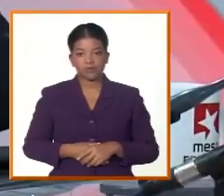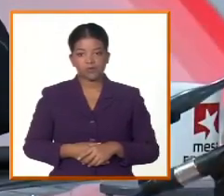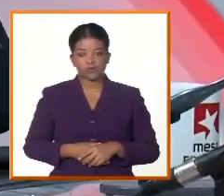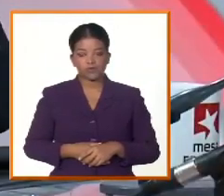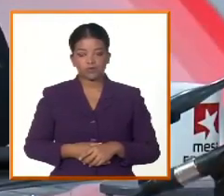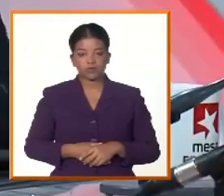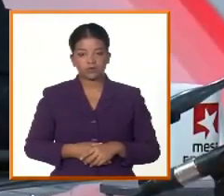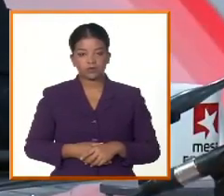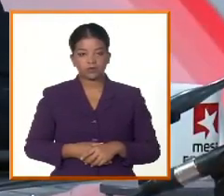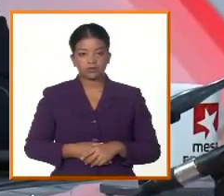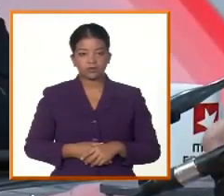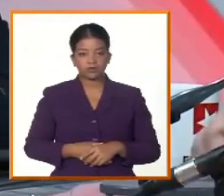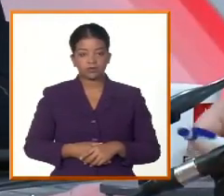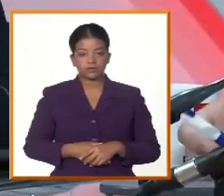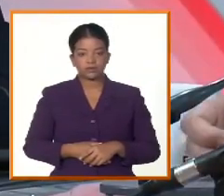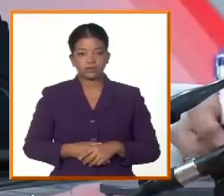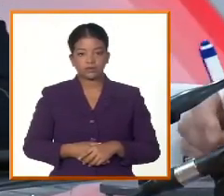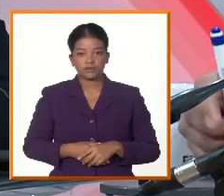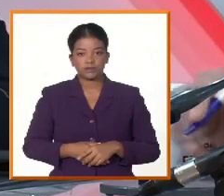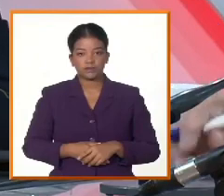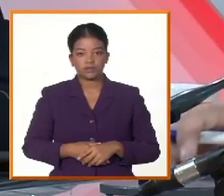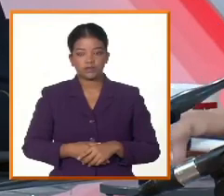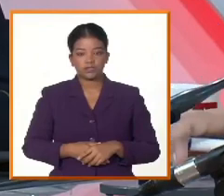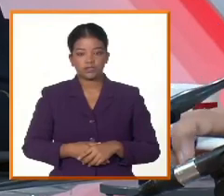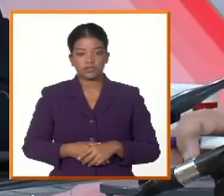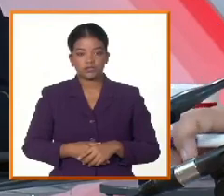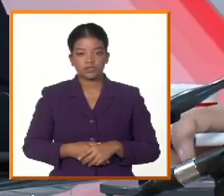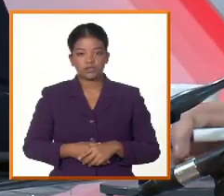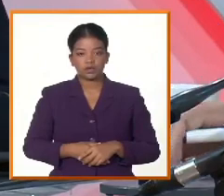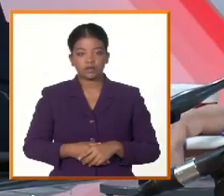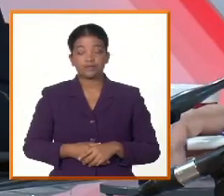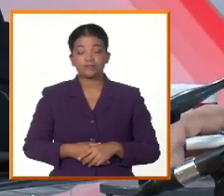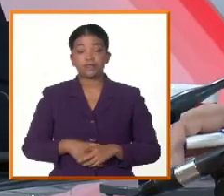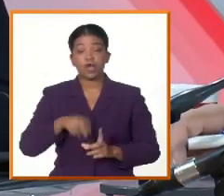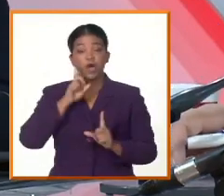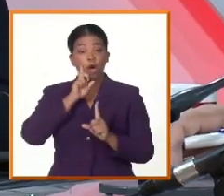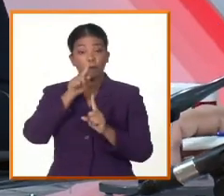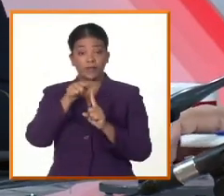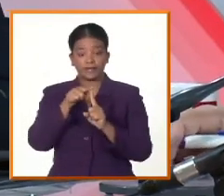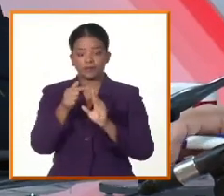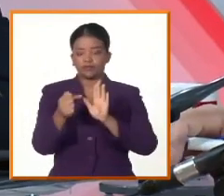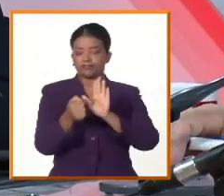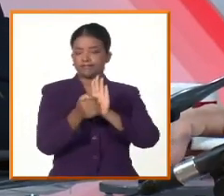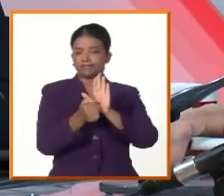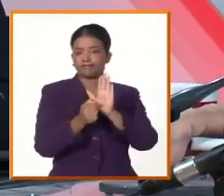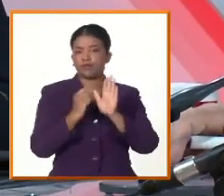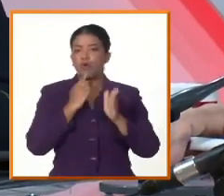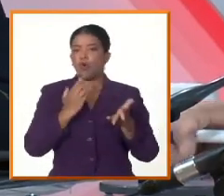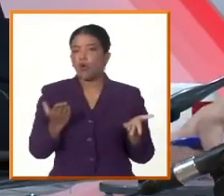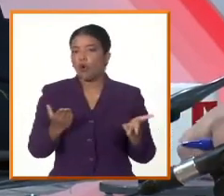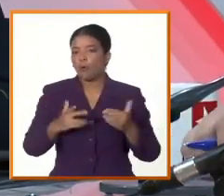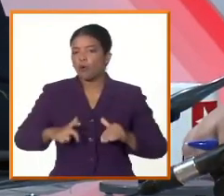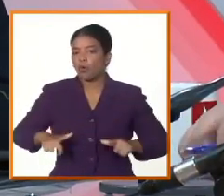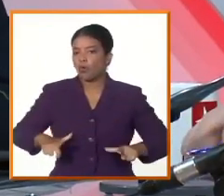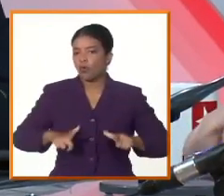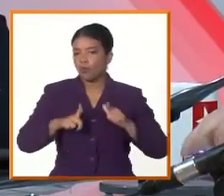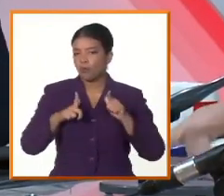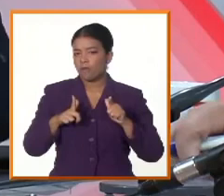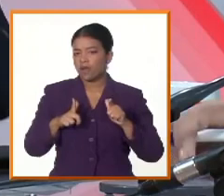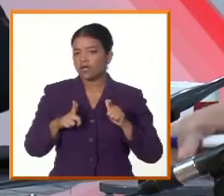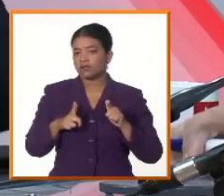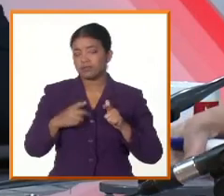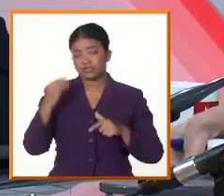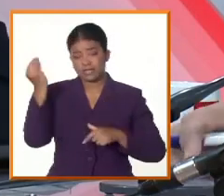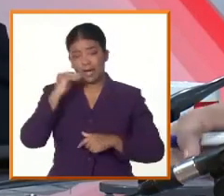bueno como complementar esos objetivos Cómo enfrentar los desafíos que tiene hoy la economía cubana